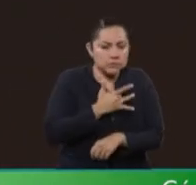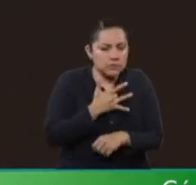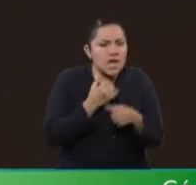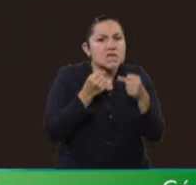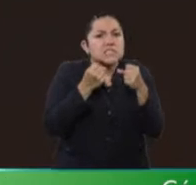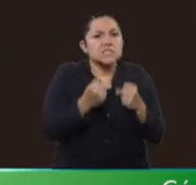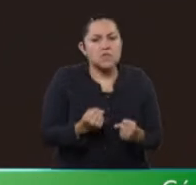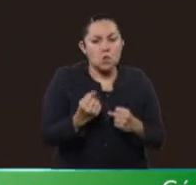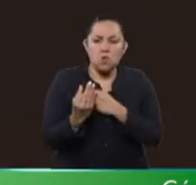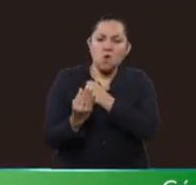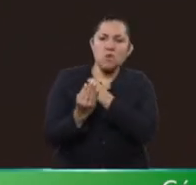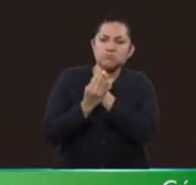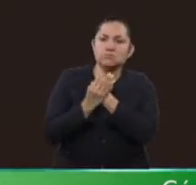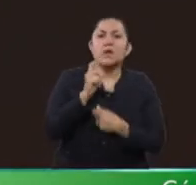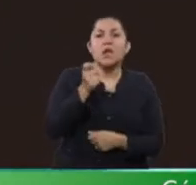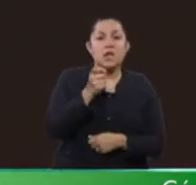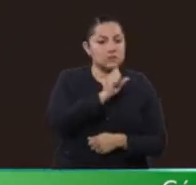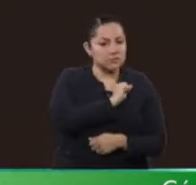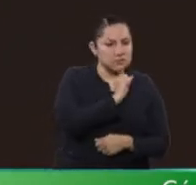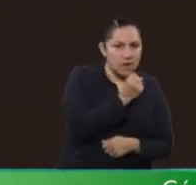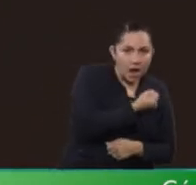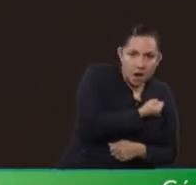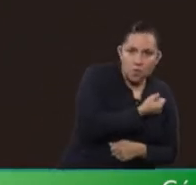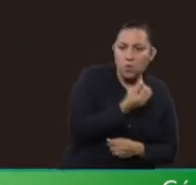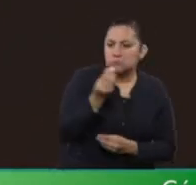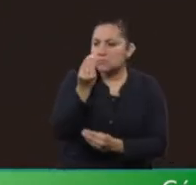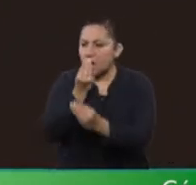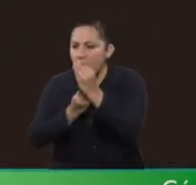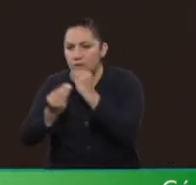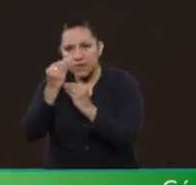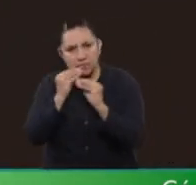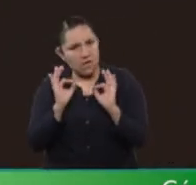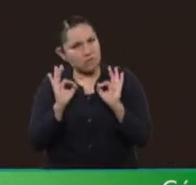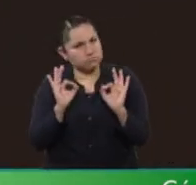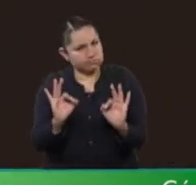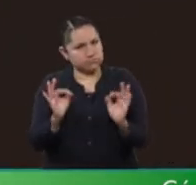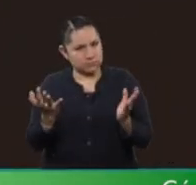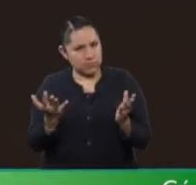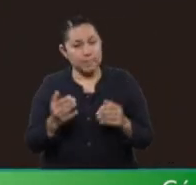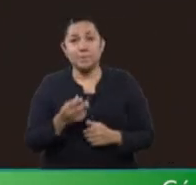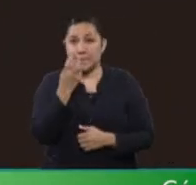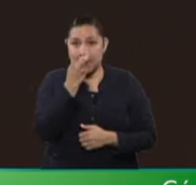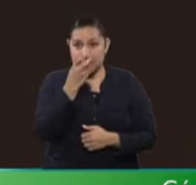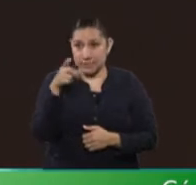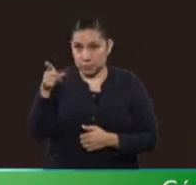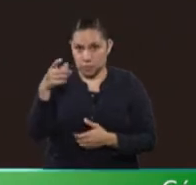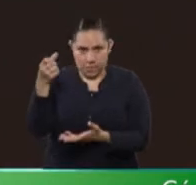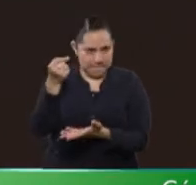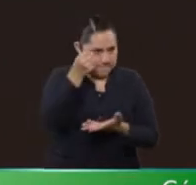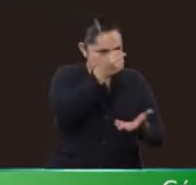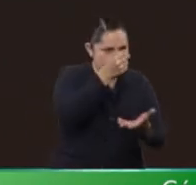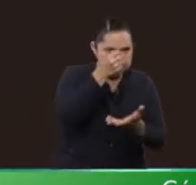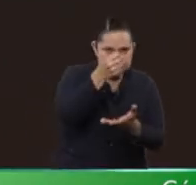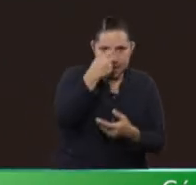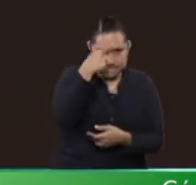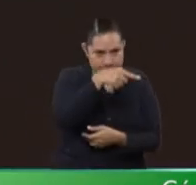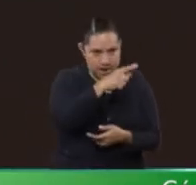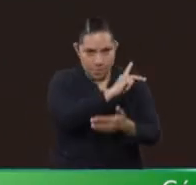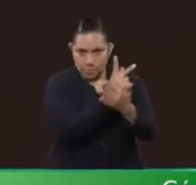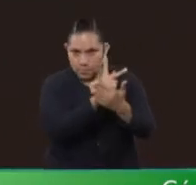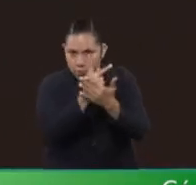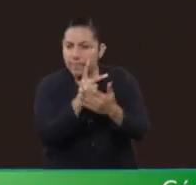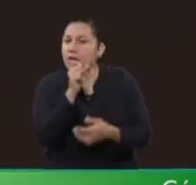además esta reserva no solo cuida el destino de los recursos también refuerza la transparencia y eficiencia en su manejo